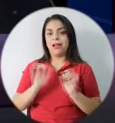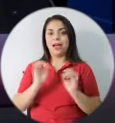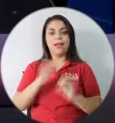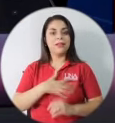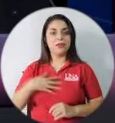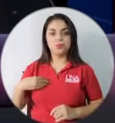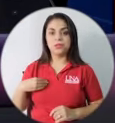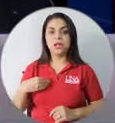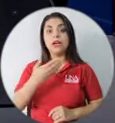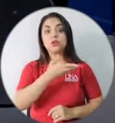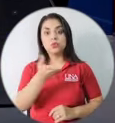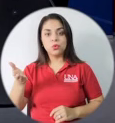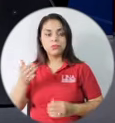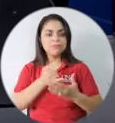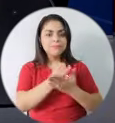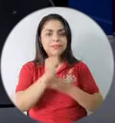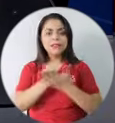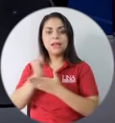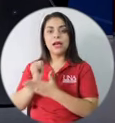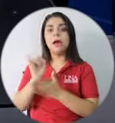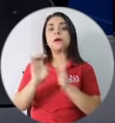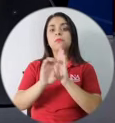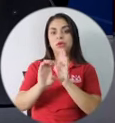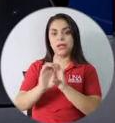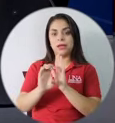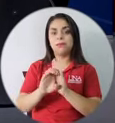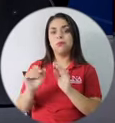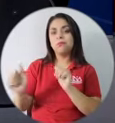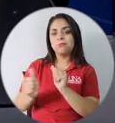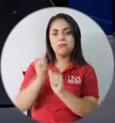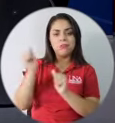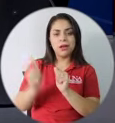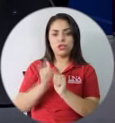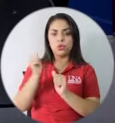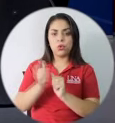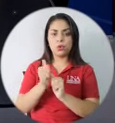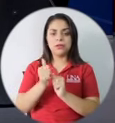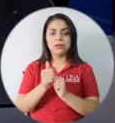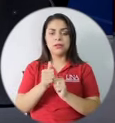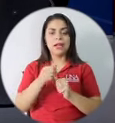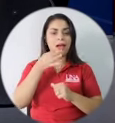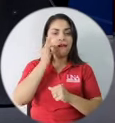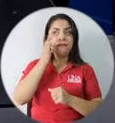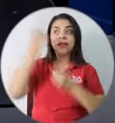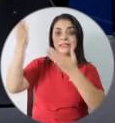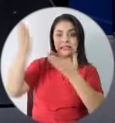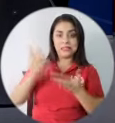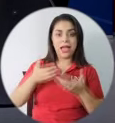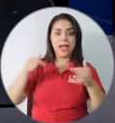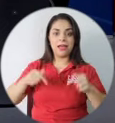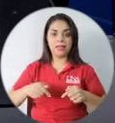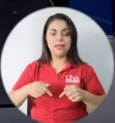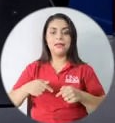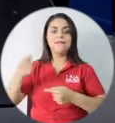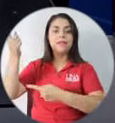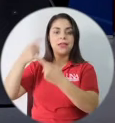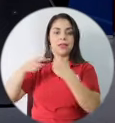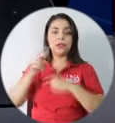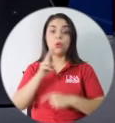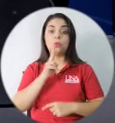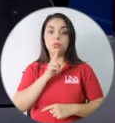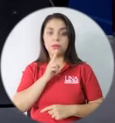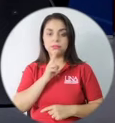gusta, ¿verdad? Cuando nosotros investigamos, por ejemplo, la mayor parte del café que se importa aquí para procesar viene de